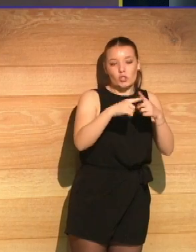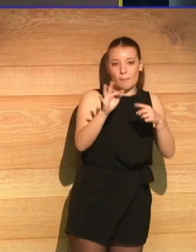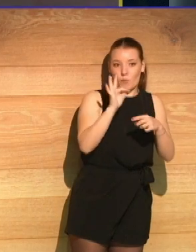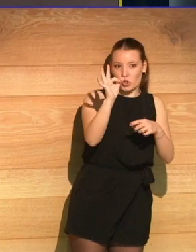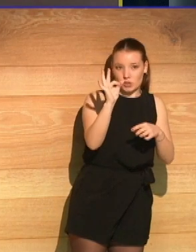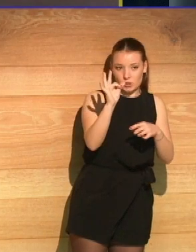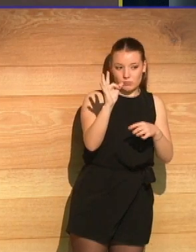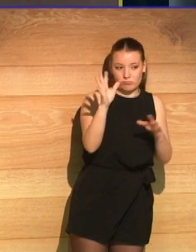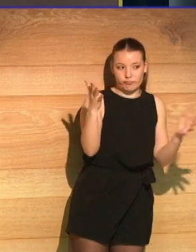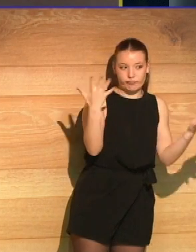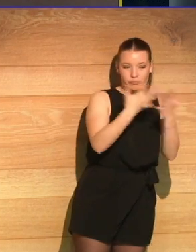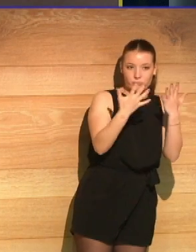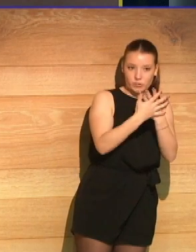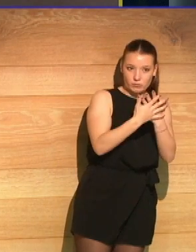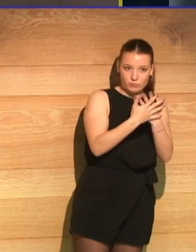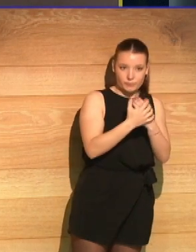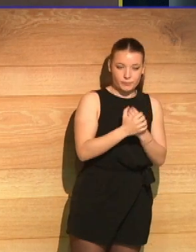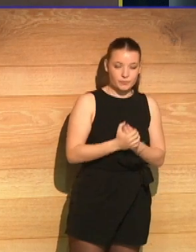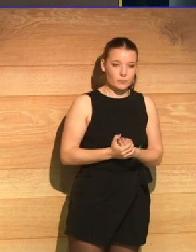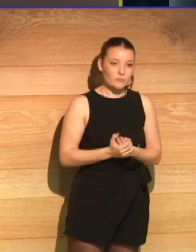una manera poética,